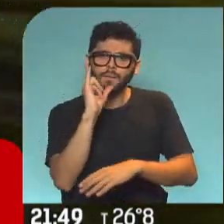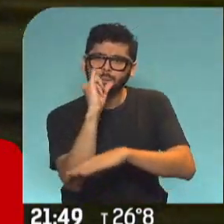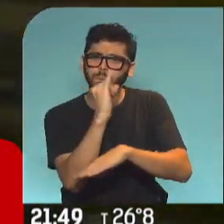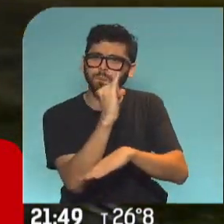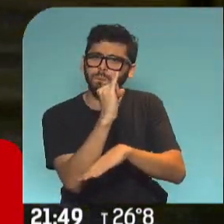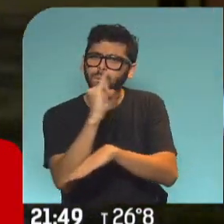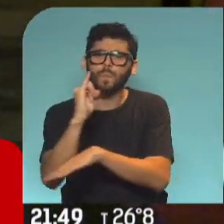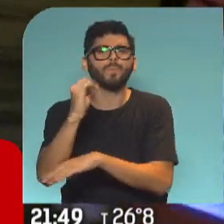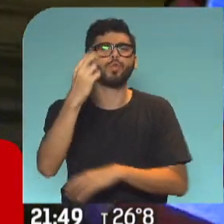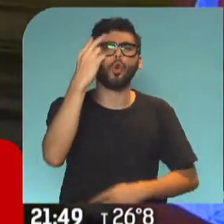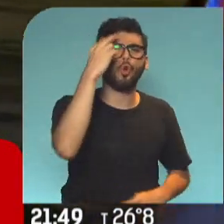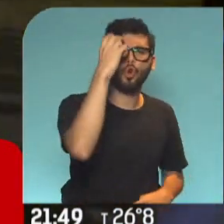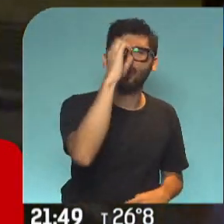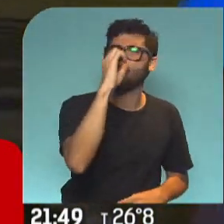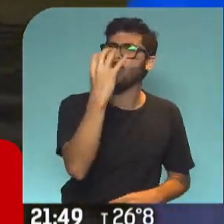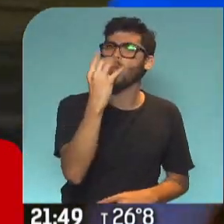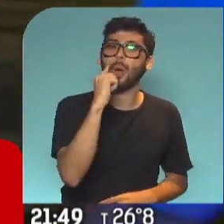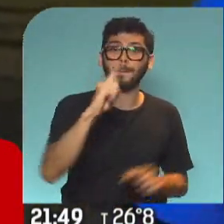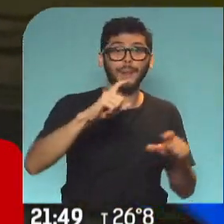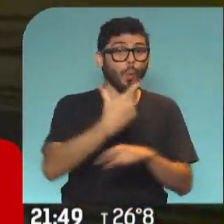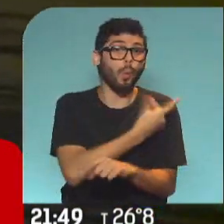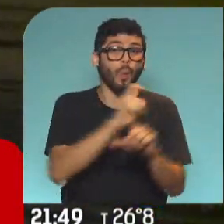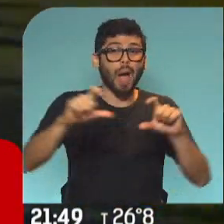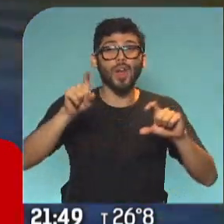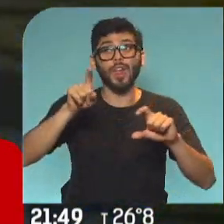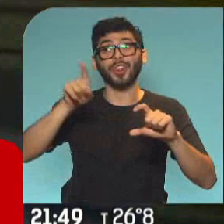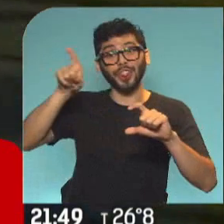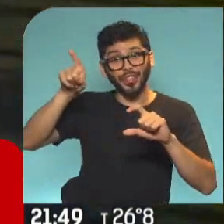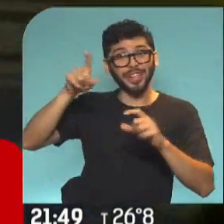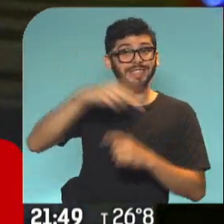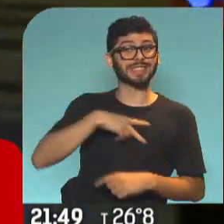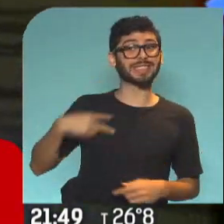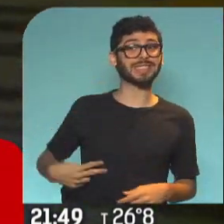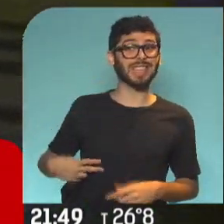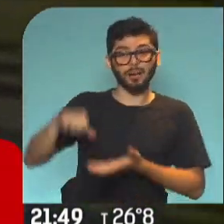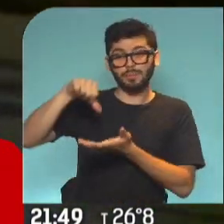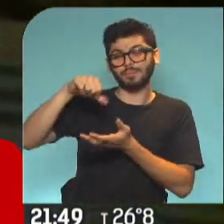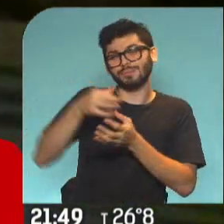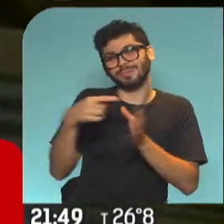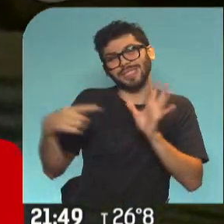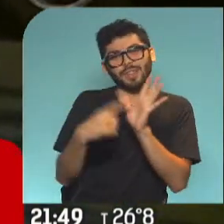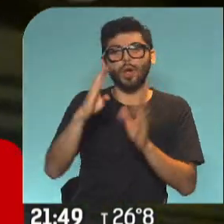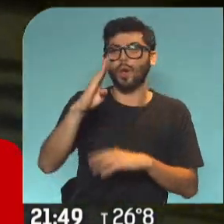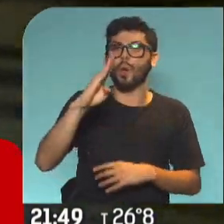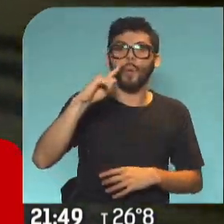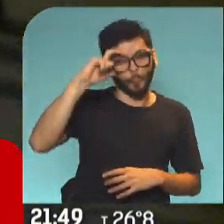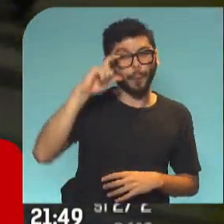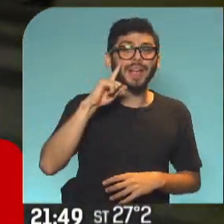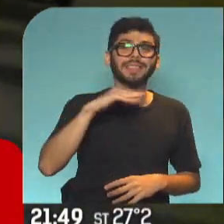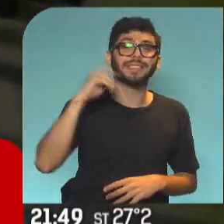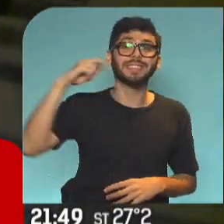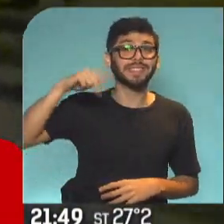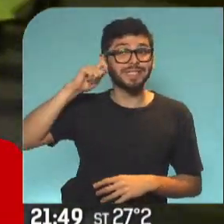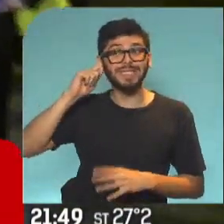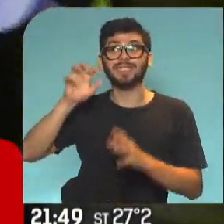las 904.000 dosis que han llegado desde Beijing, desde China, la vacuna Sinopharm, una de las